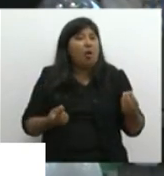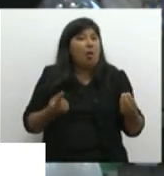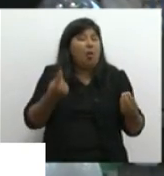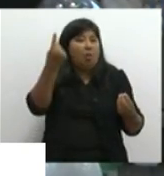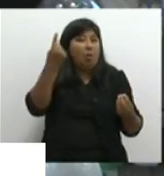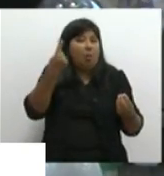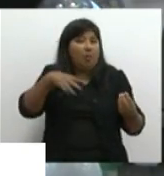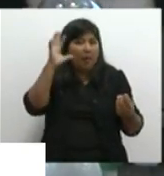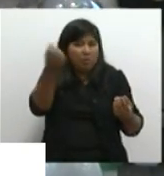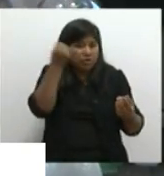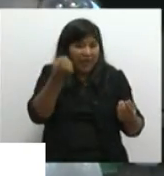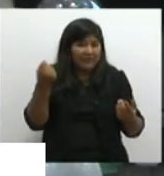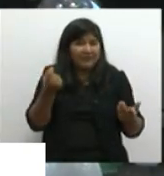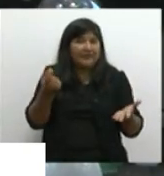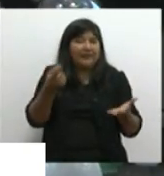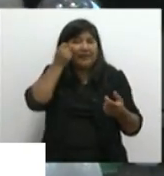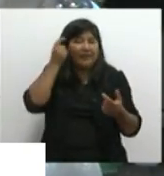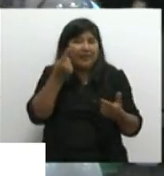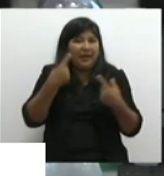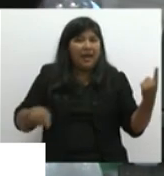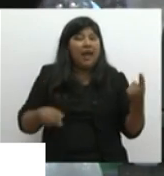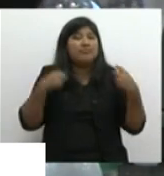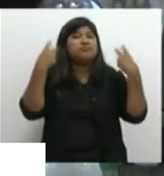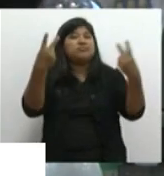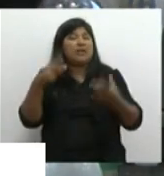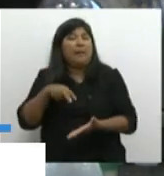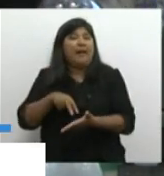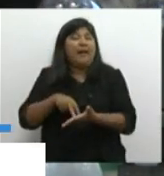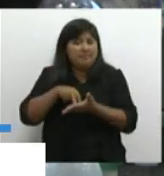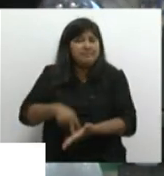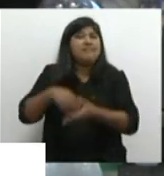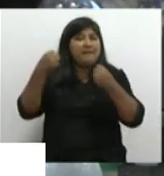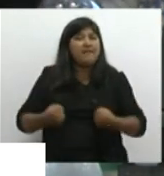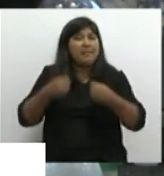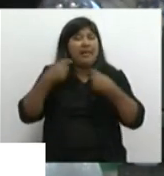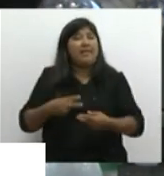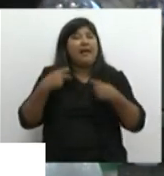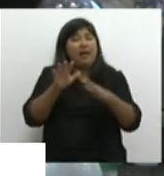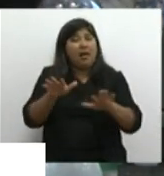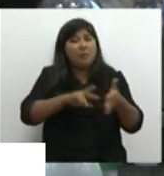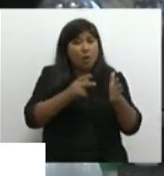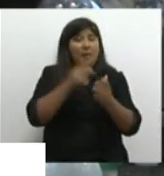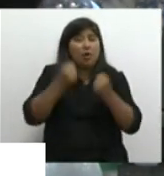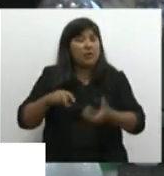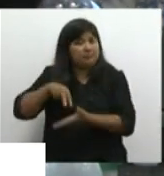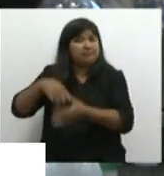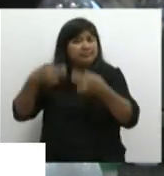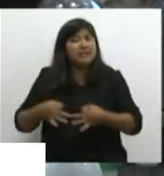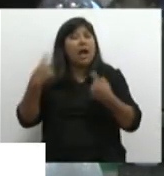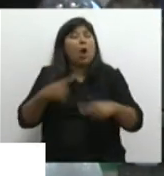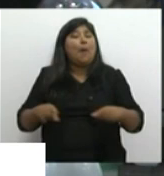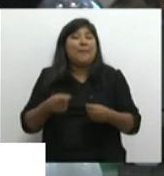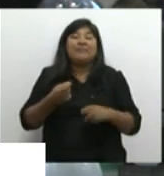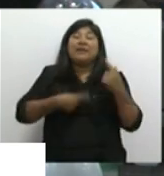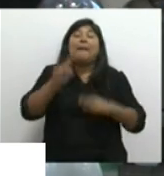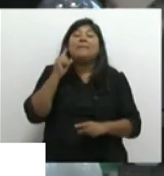para plantarnos frente a cualquier tipo de crisis pero para para resolver situaciones de la vida en jujuy tenía que ver con el cambio de